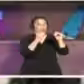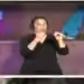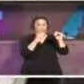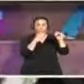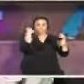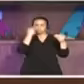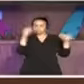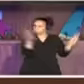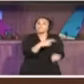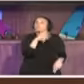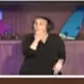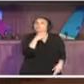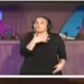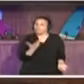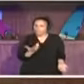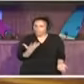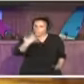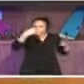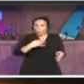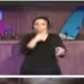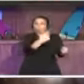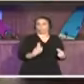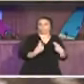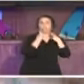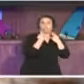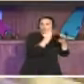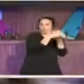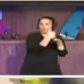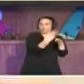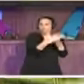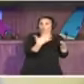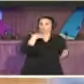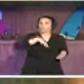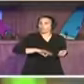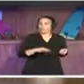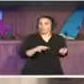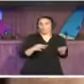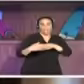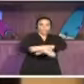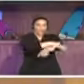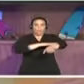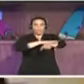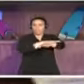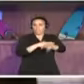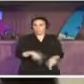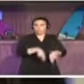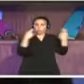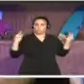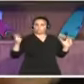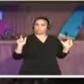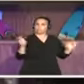no lo eliminamos. Pues seguro que allí sobran diputados, porque no reducir administraciones y